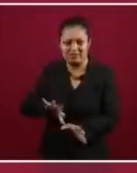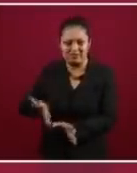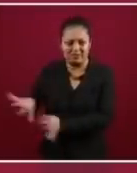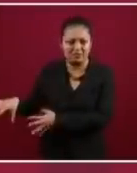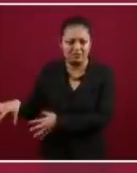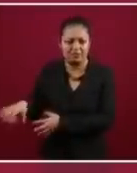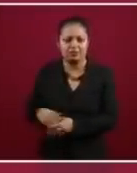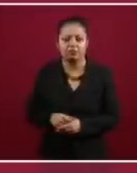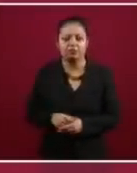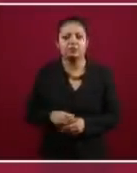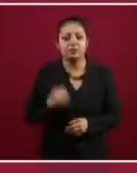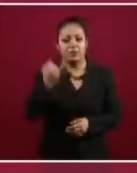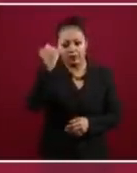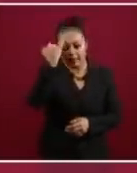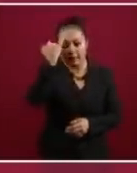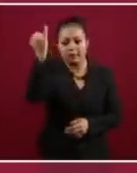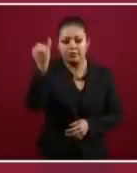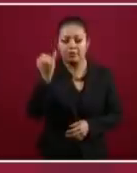si alguien dice,